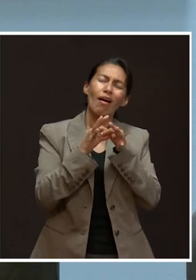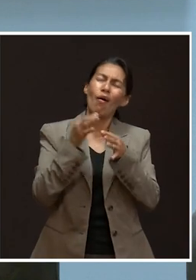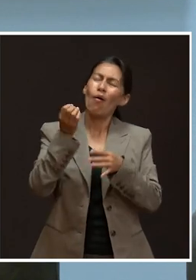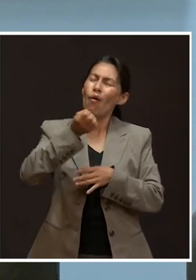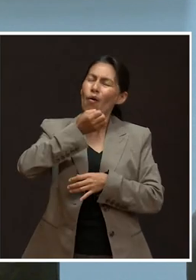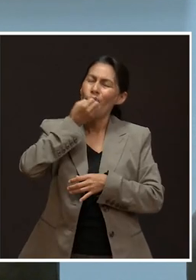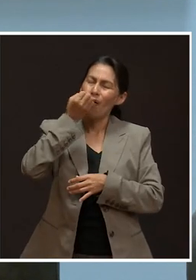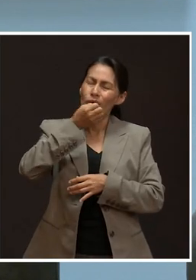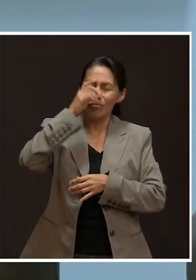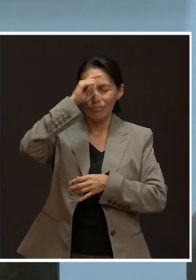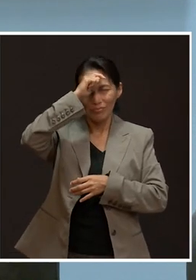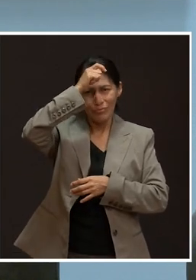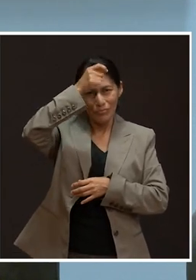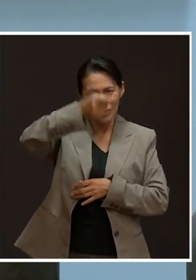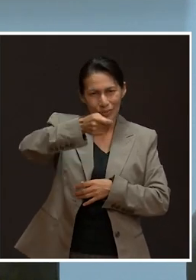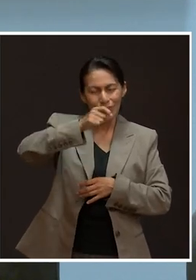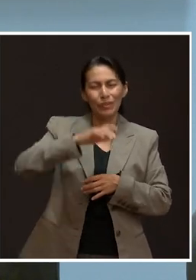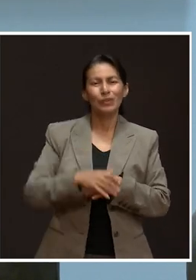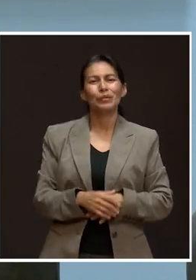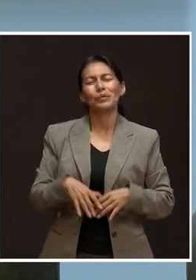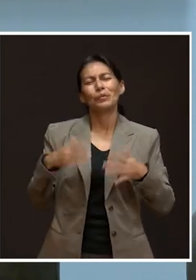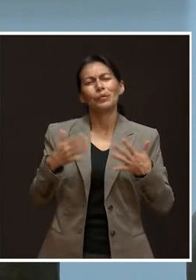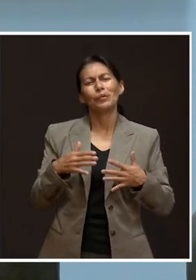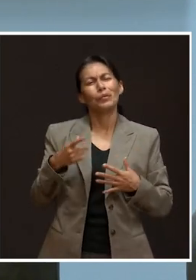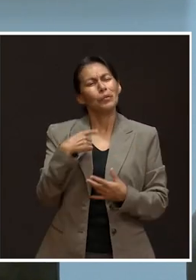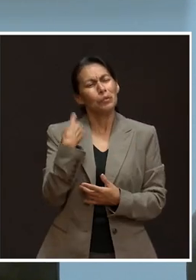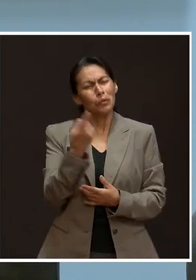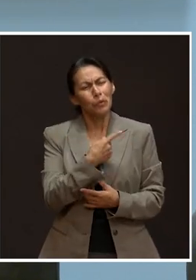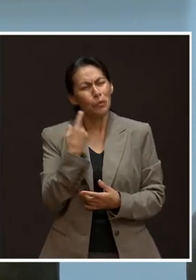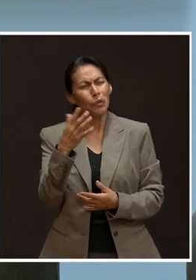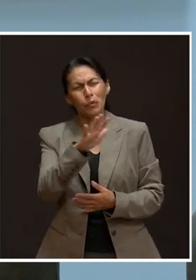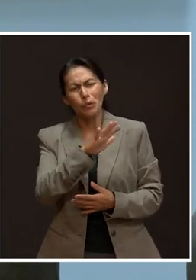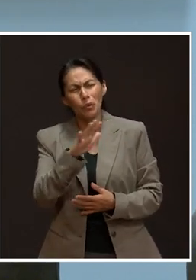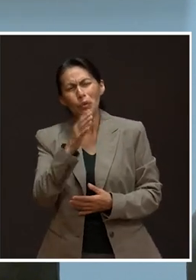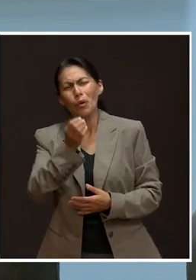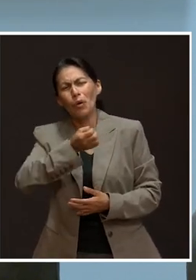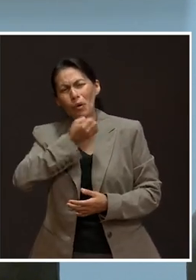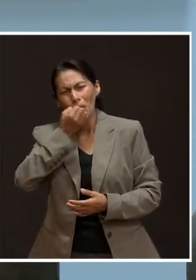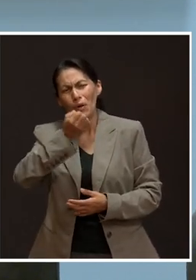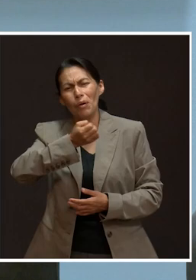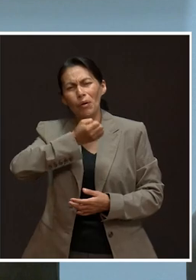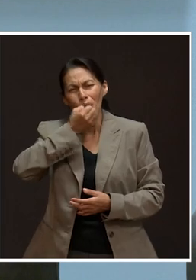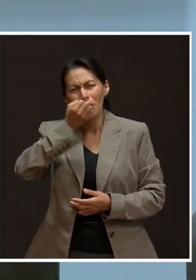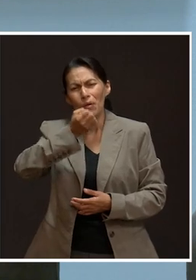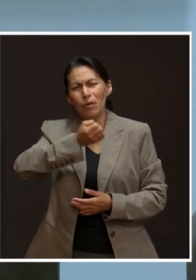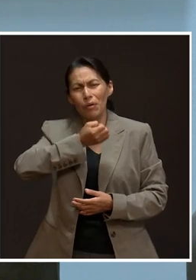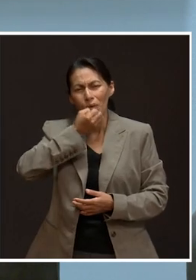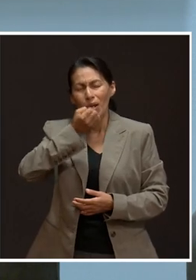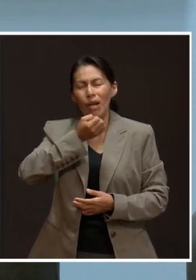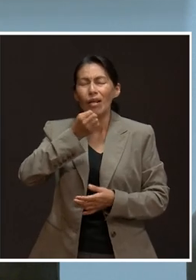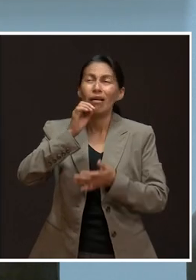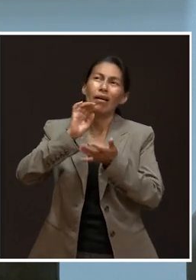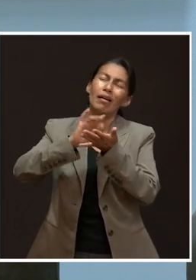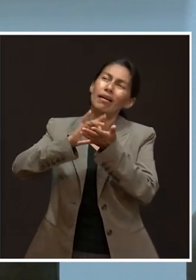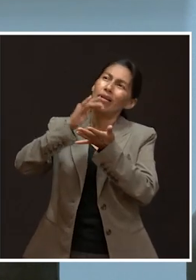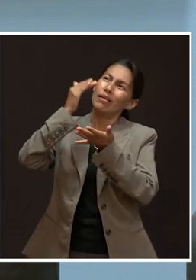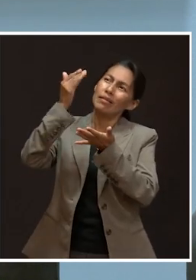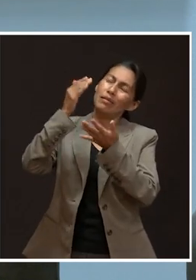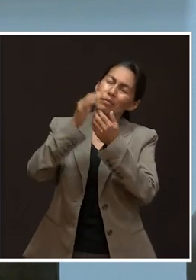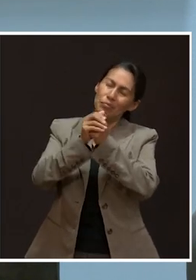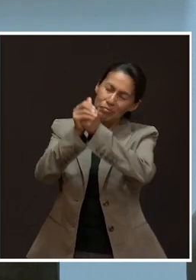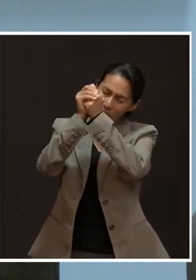canales de bendición. Sí. Oramos por todos los que aparecen en sus peticiones, y también